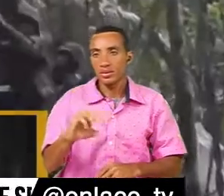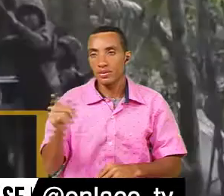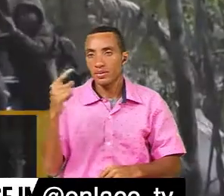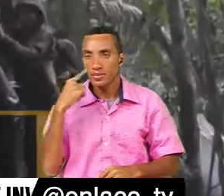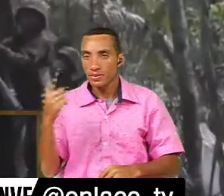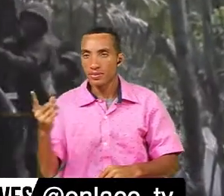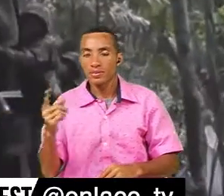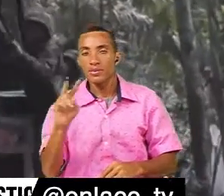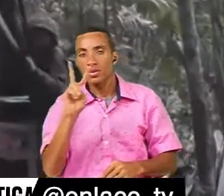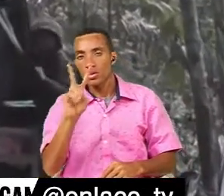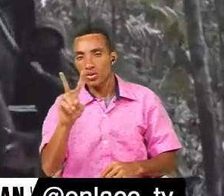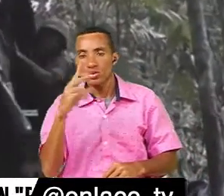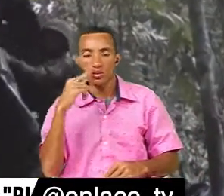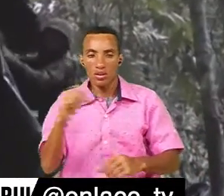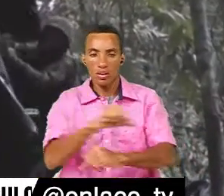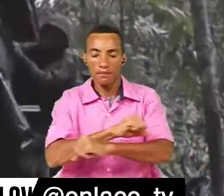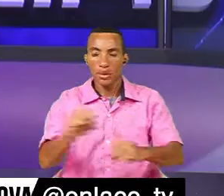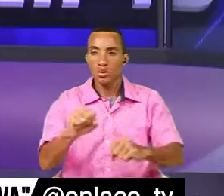artefactos explosivos.